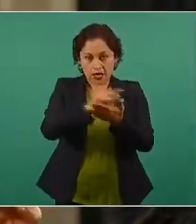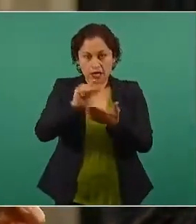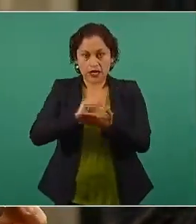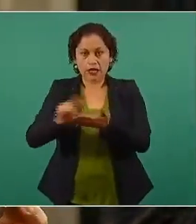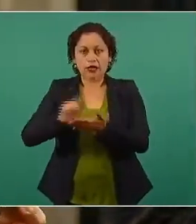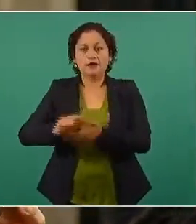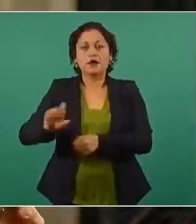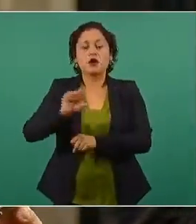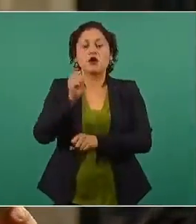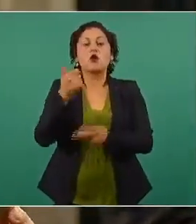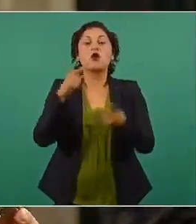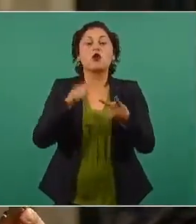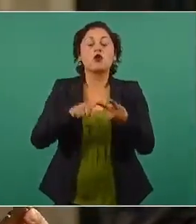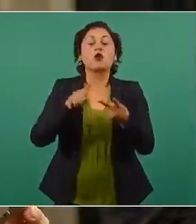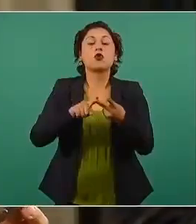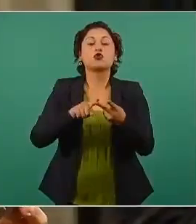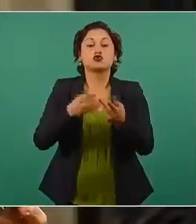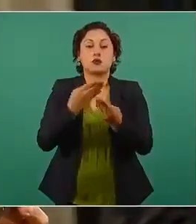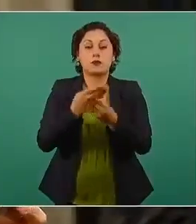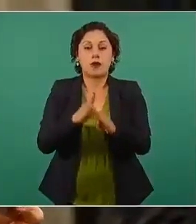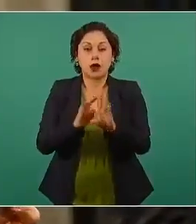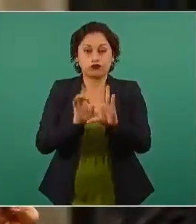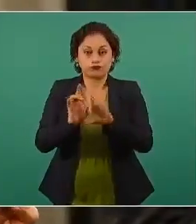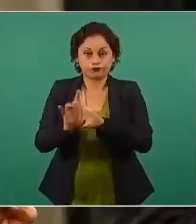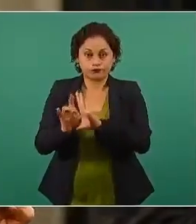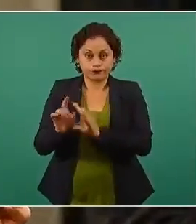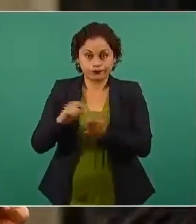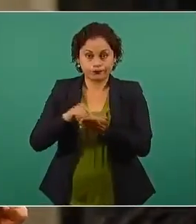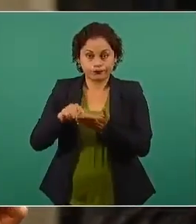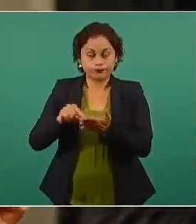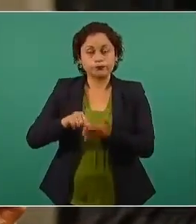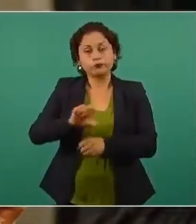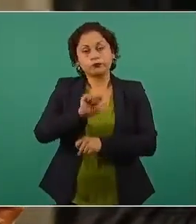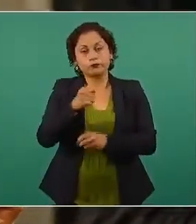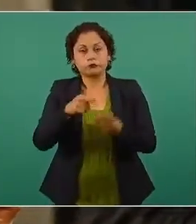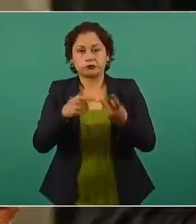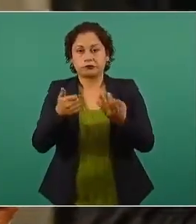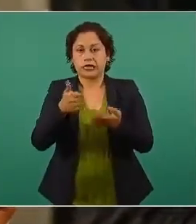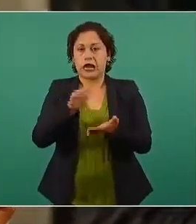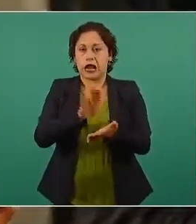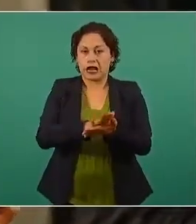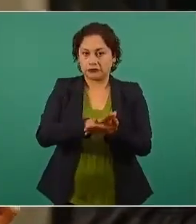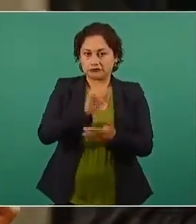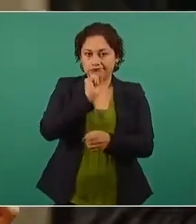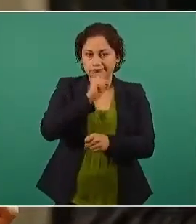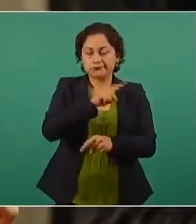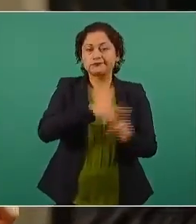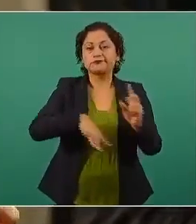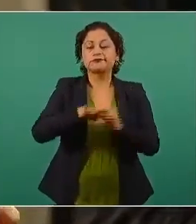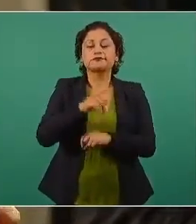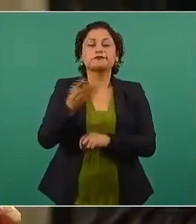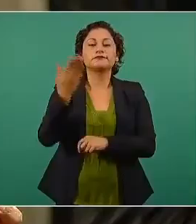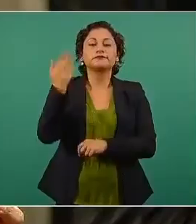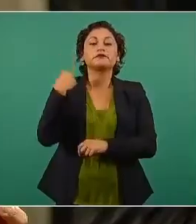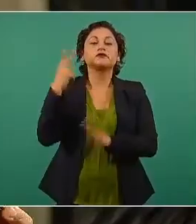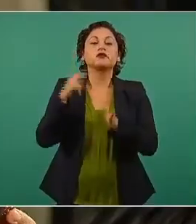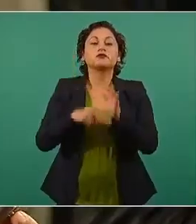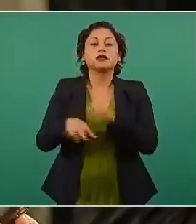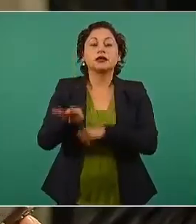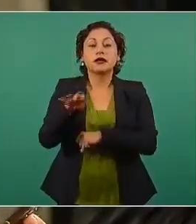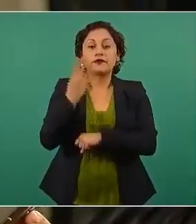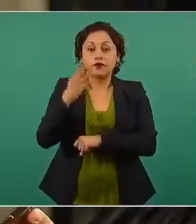por digitalizar actas. En el municipio de Metepec, de 2014 a 2017, tuvo contratos por